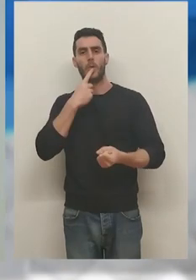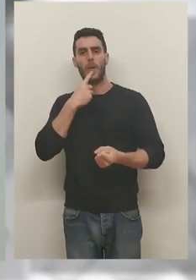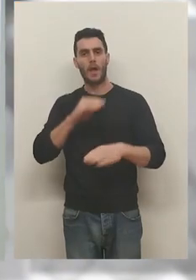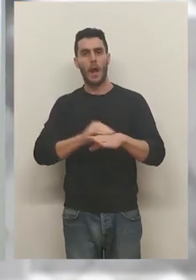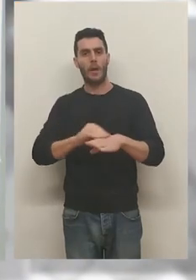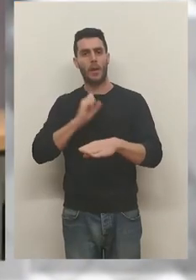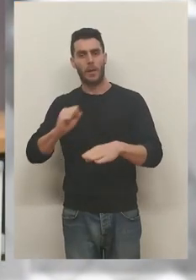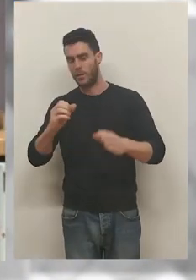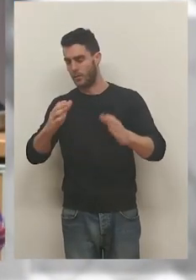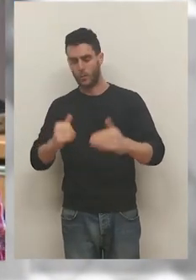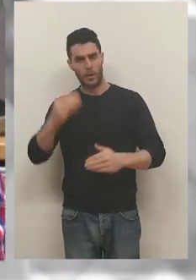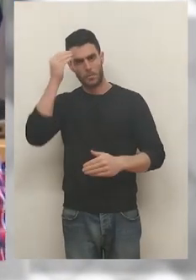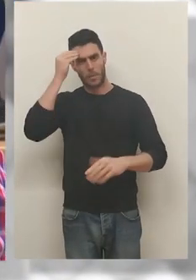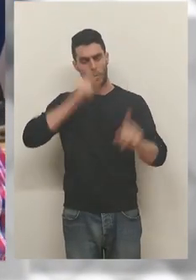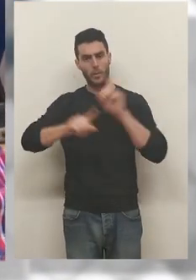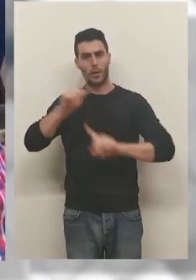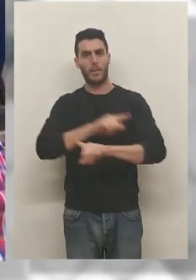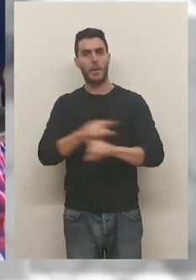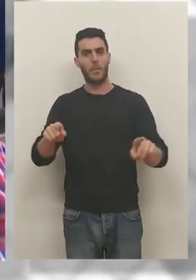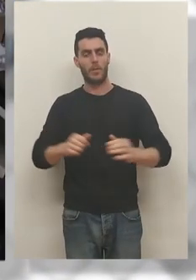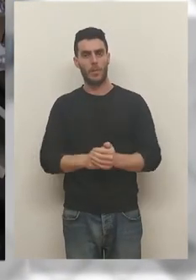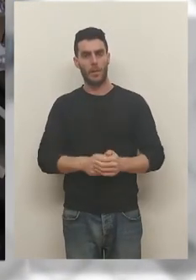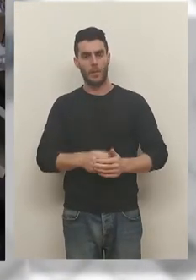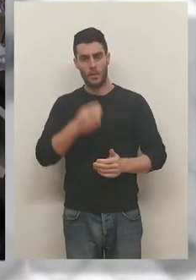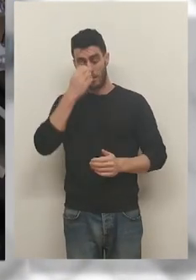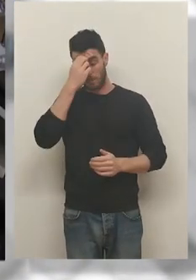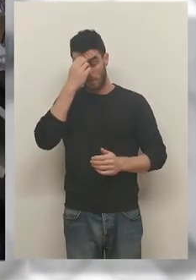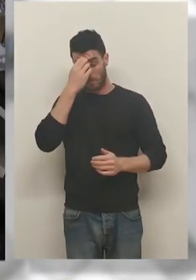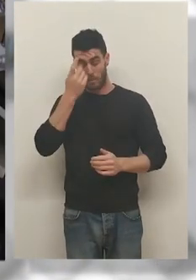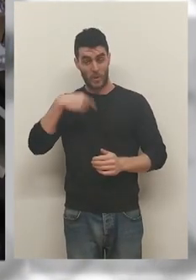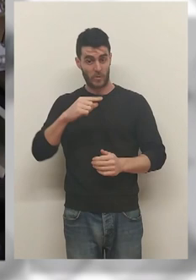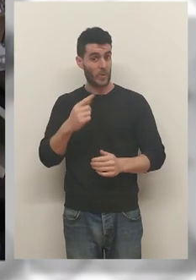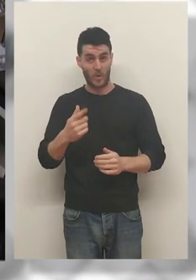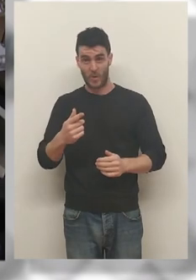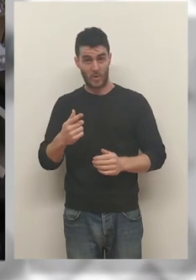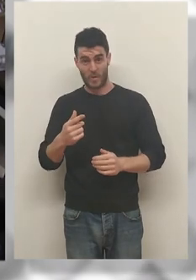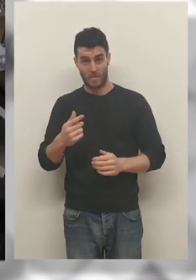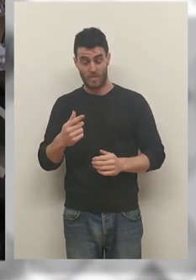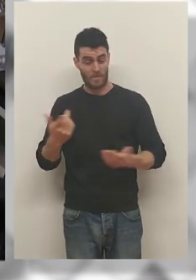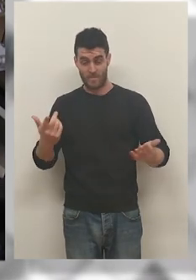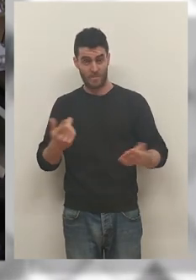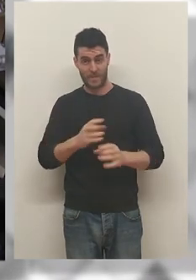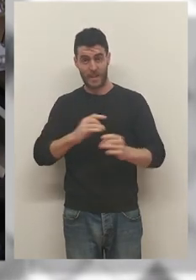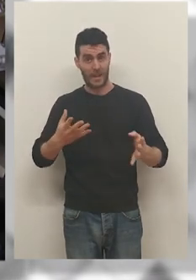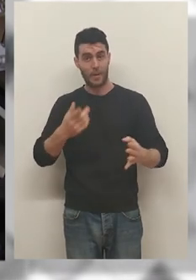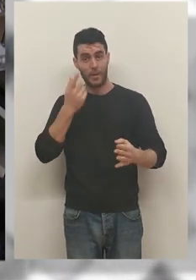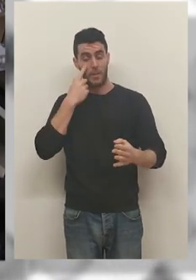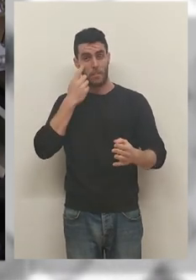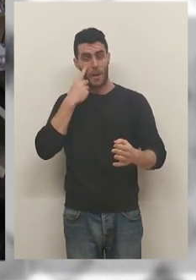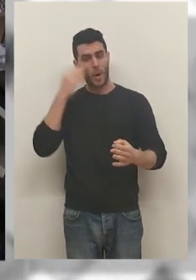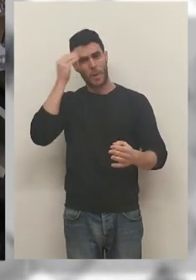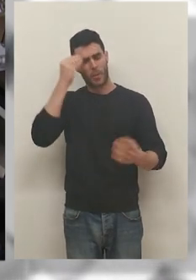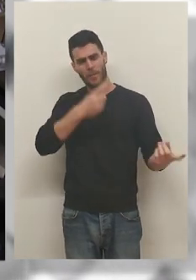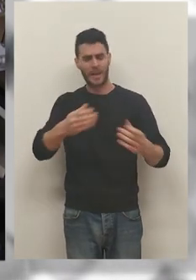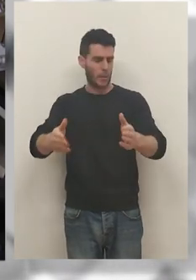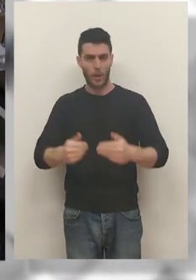dependencia alcohólica ni problemas de memoria nosotros no vemos que haya ninguna alteración a nivel de la mente que implique una